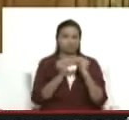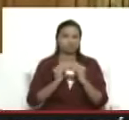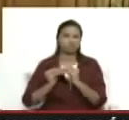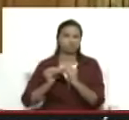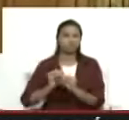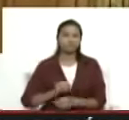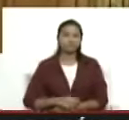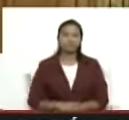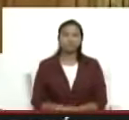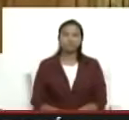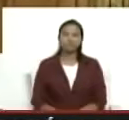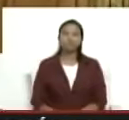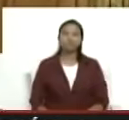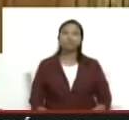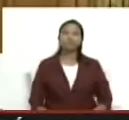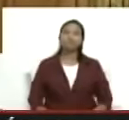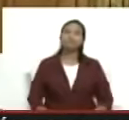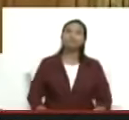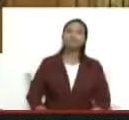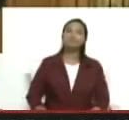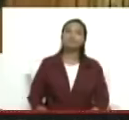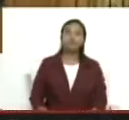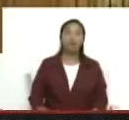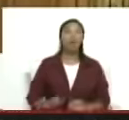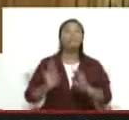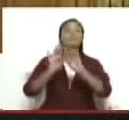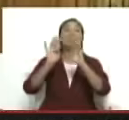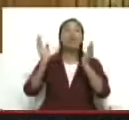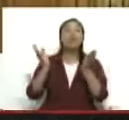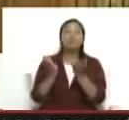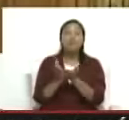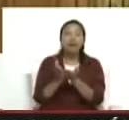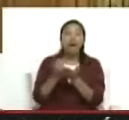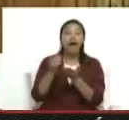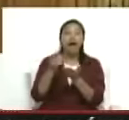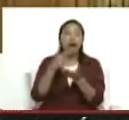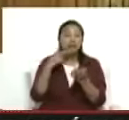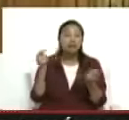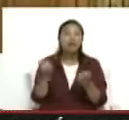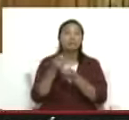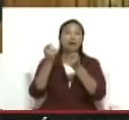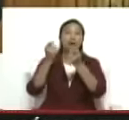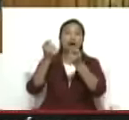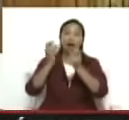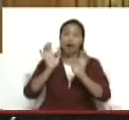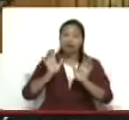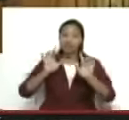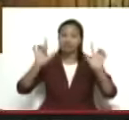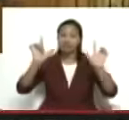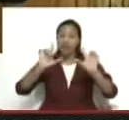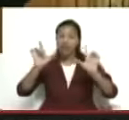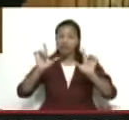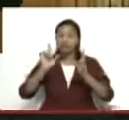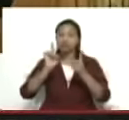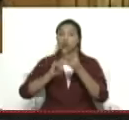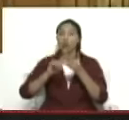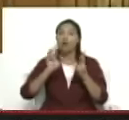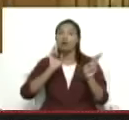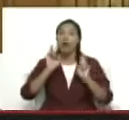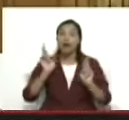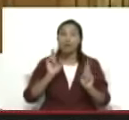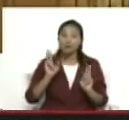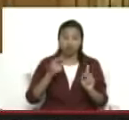Y mediática mundial, los medios de comunicación. Yo salimos de ahí, José Vicente y yo. Cada uno llamó por su